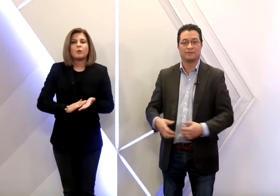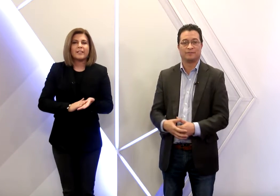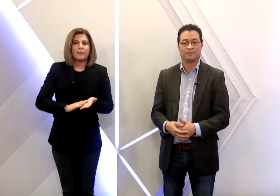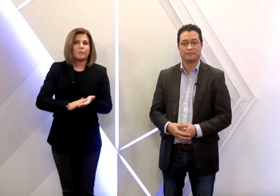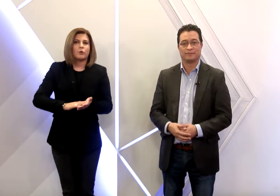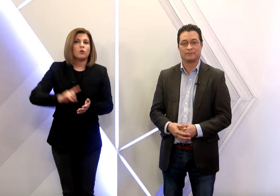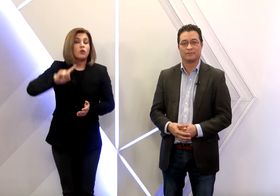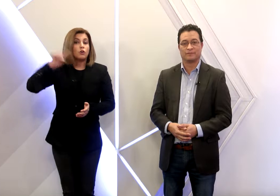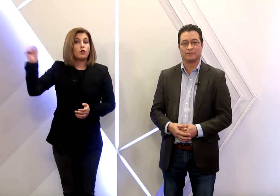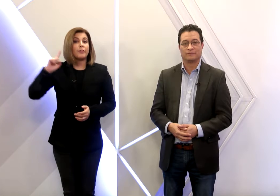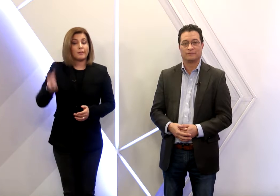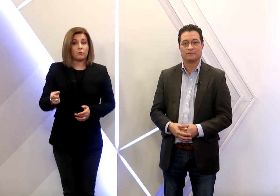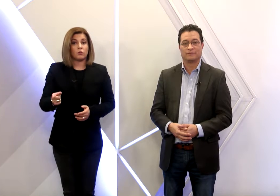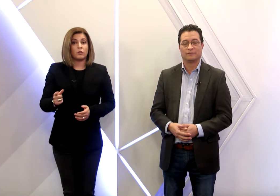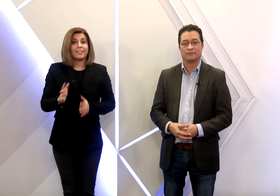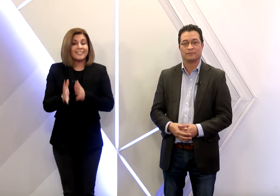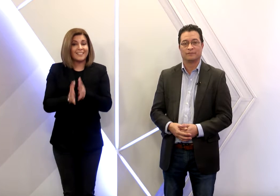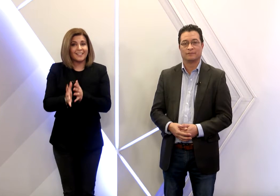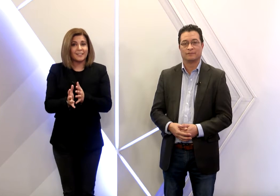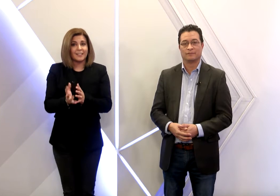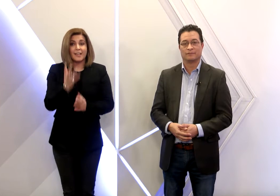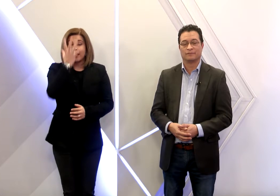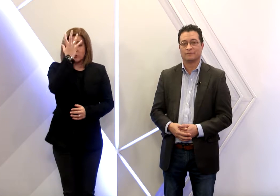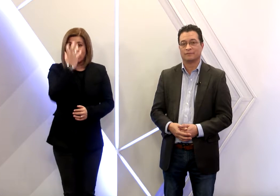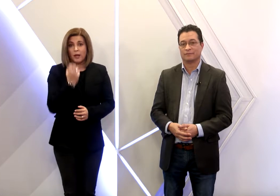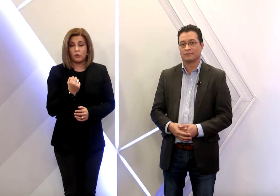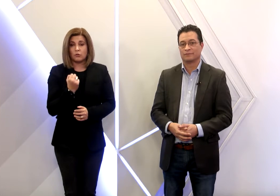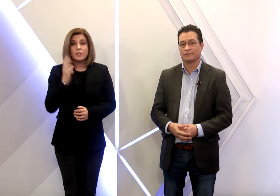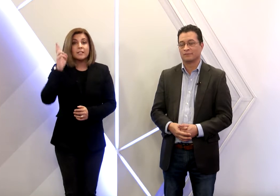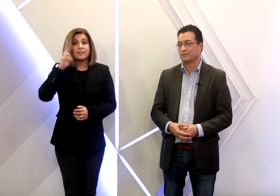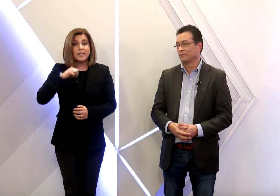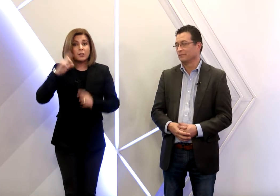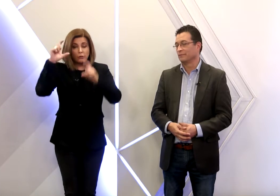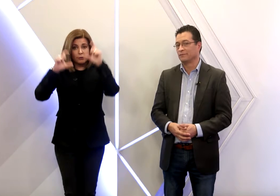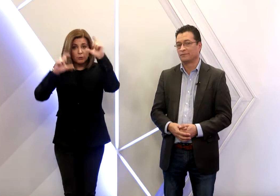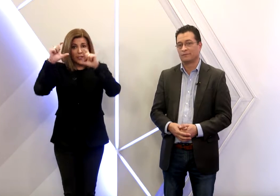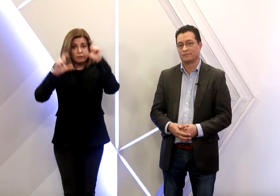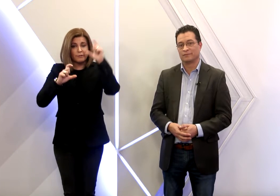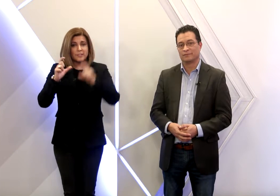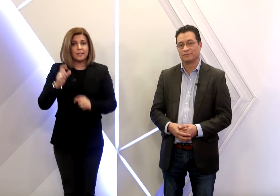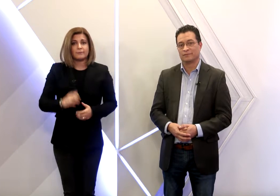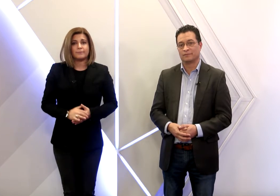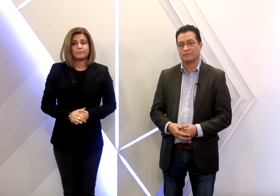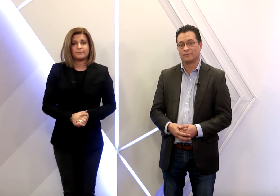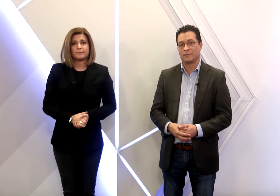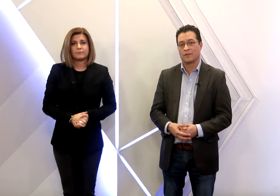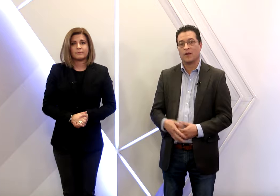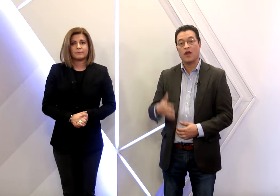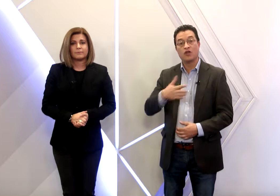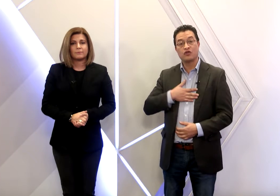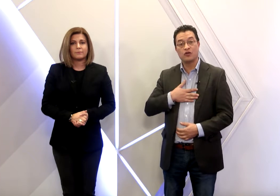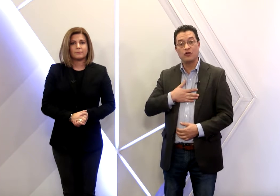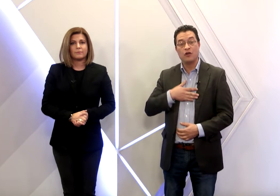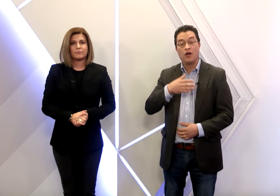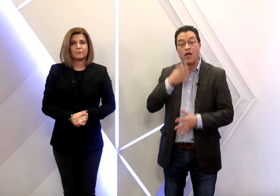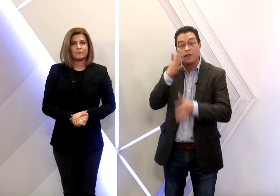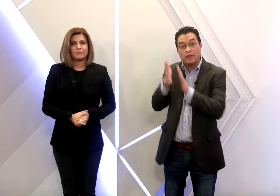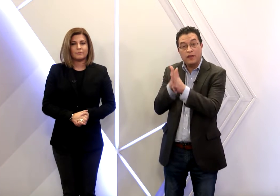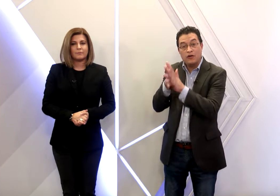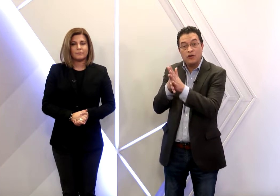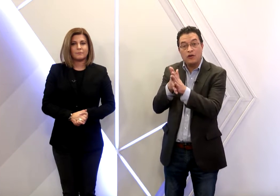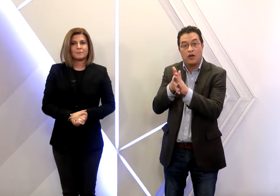Por ejemplo, no debo decir enojado sin configuración facial. Yo